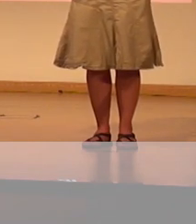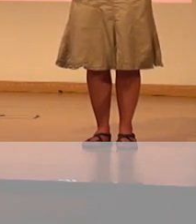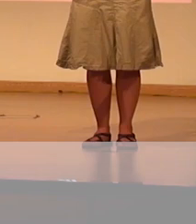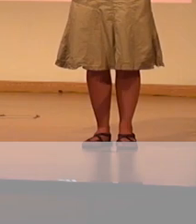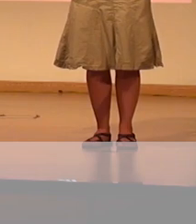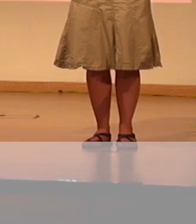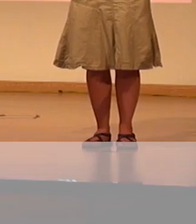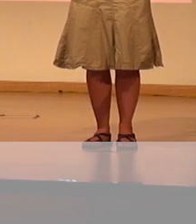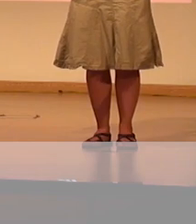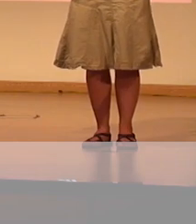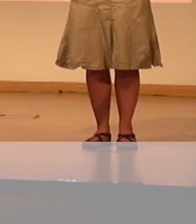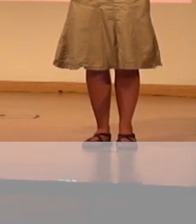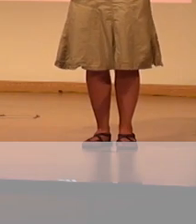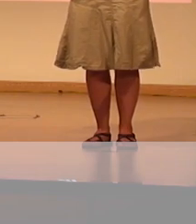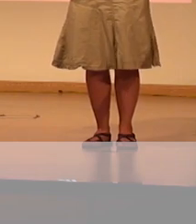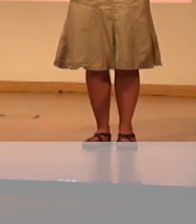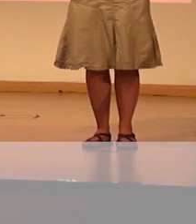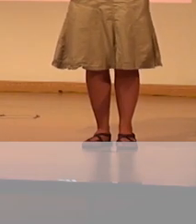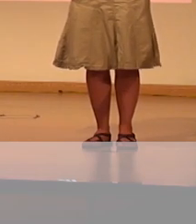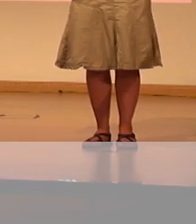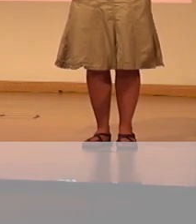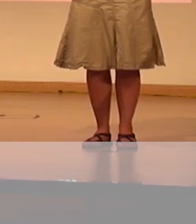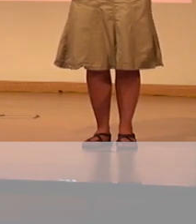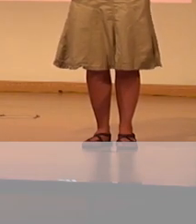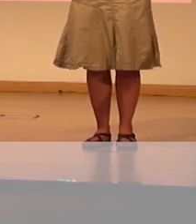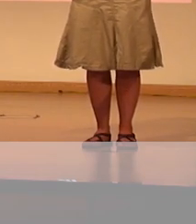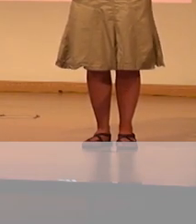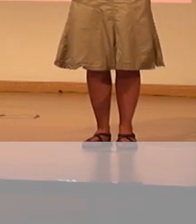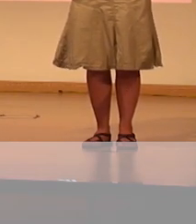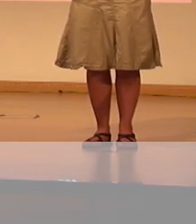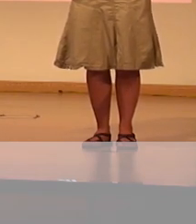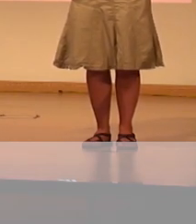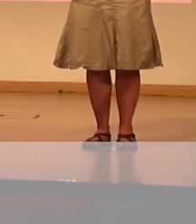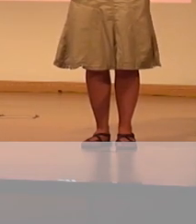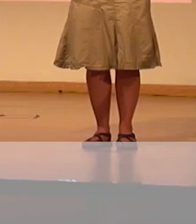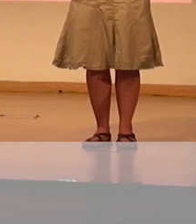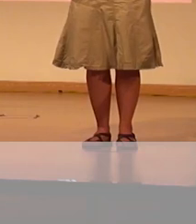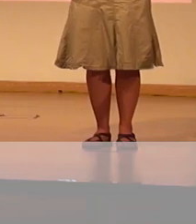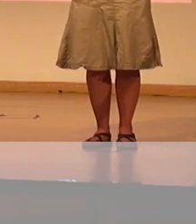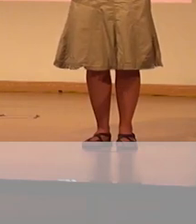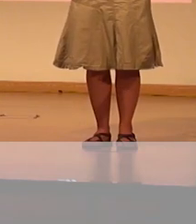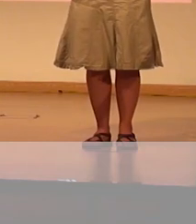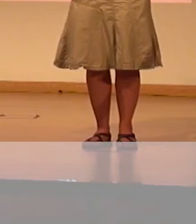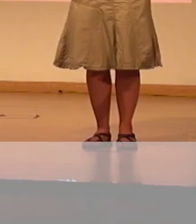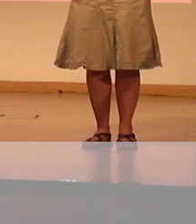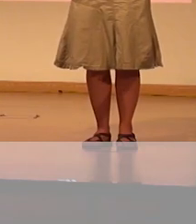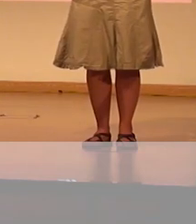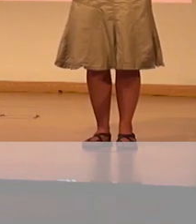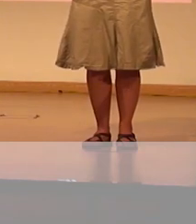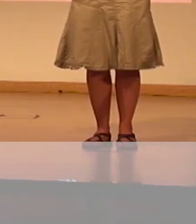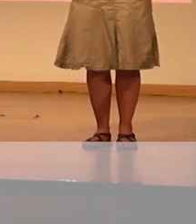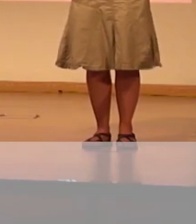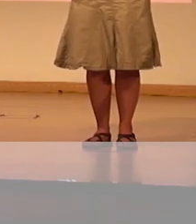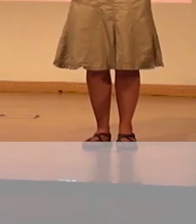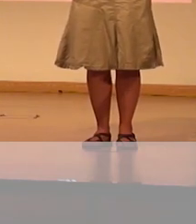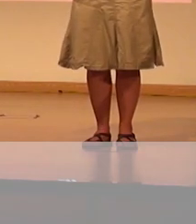momento y mañana actuamos en Alicante. También soy vicepresidente de AIE, que es la Sociedad de Gestión de los Artistas, Intérpretes y Ejecutantes de